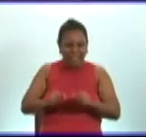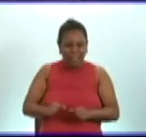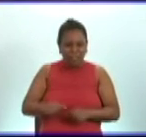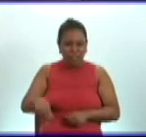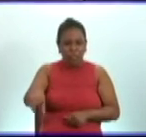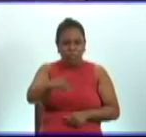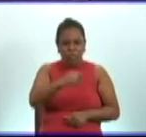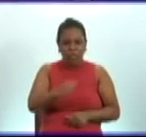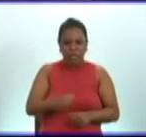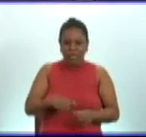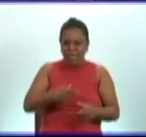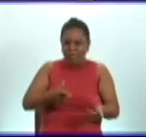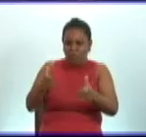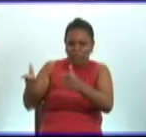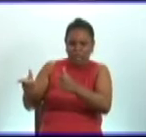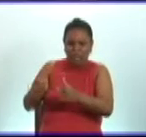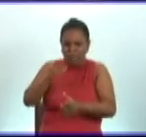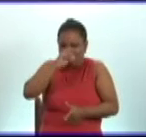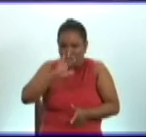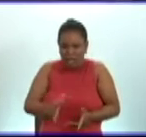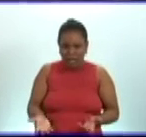condenó a prisión? Esa condena no basta.